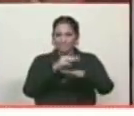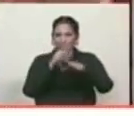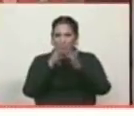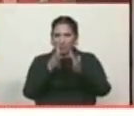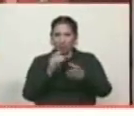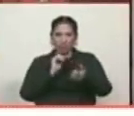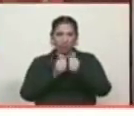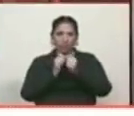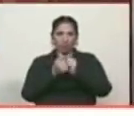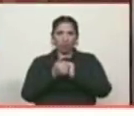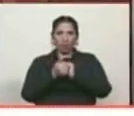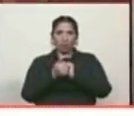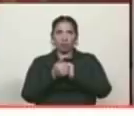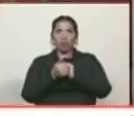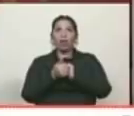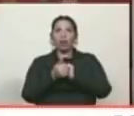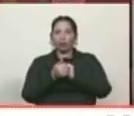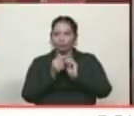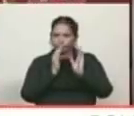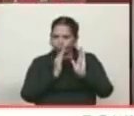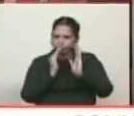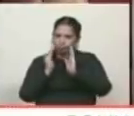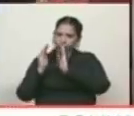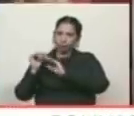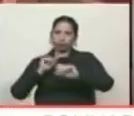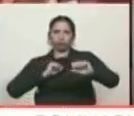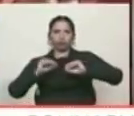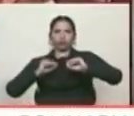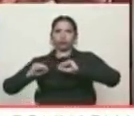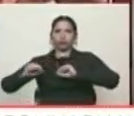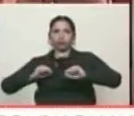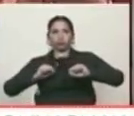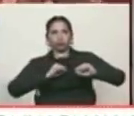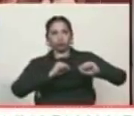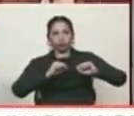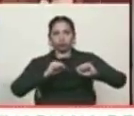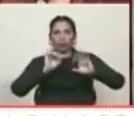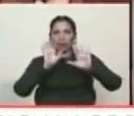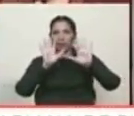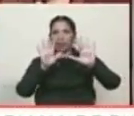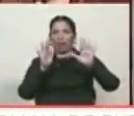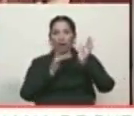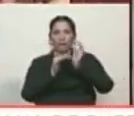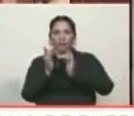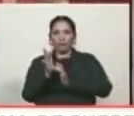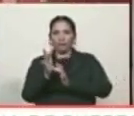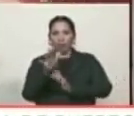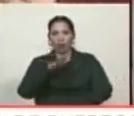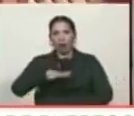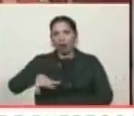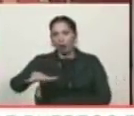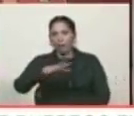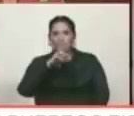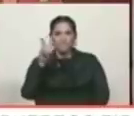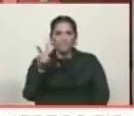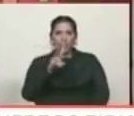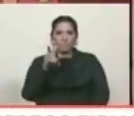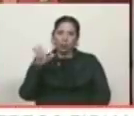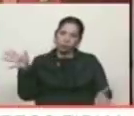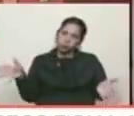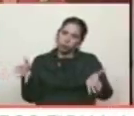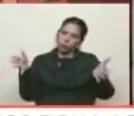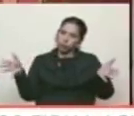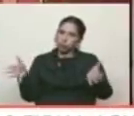Se intensifica la agenda de organización y movilización desde este 10 de abril en el territorio nacional. Ha exhortado a